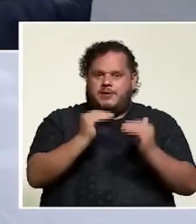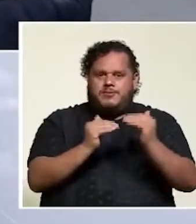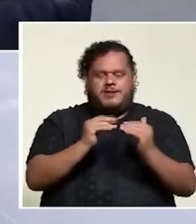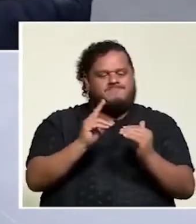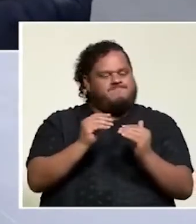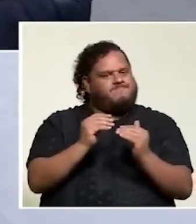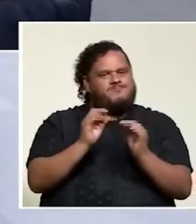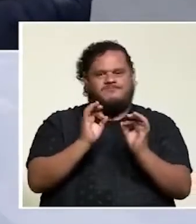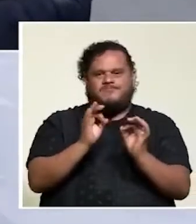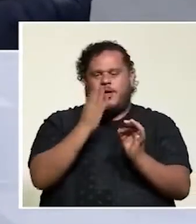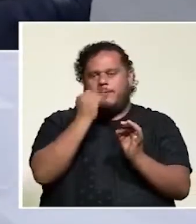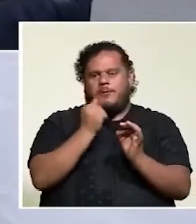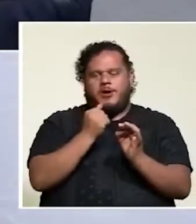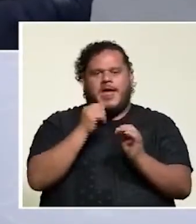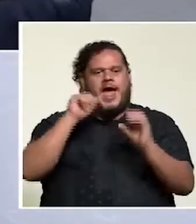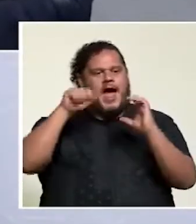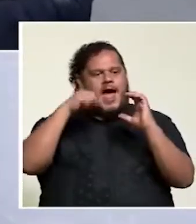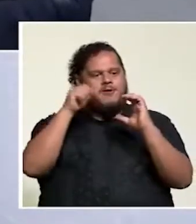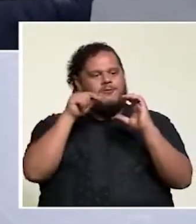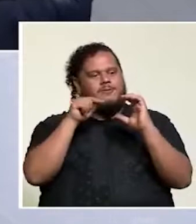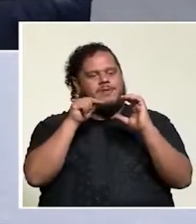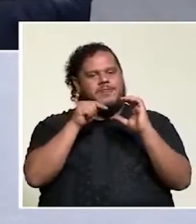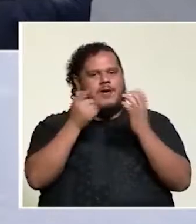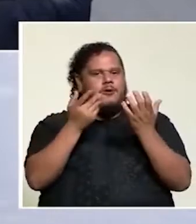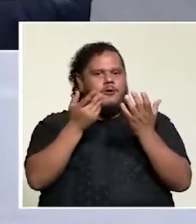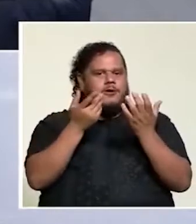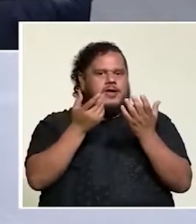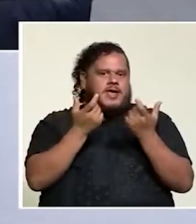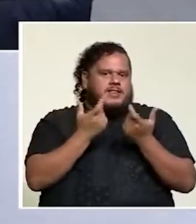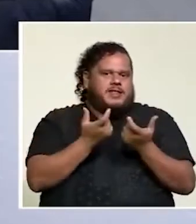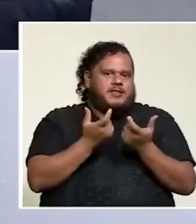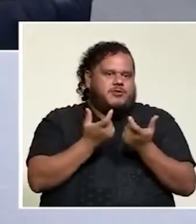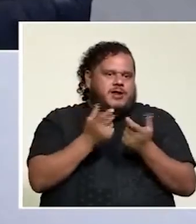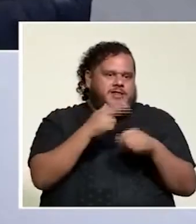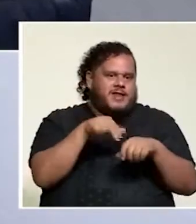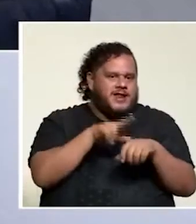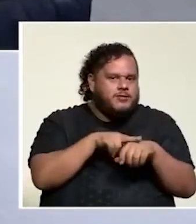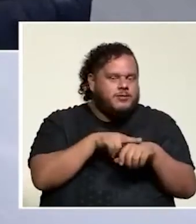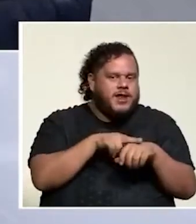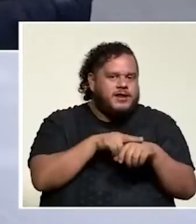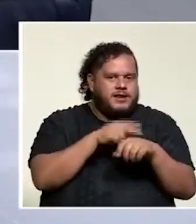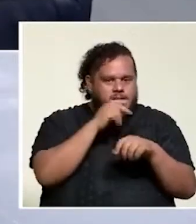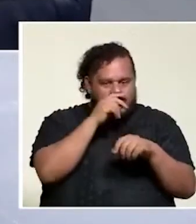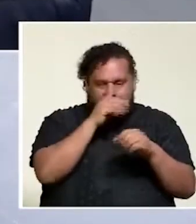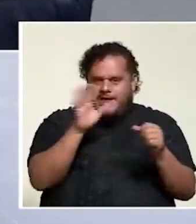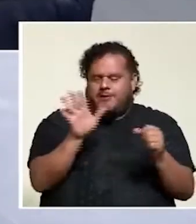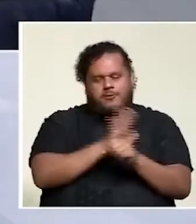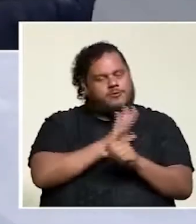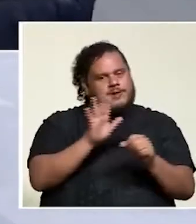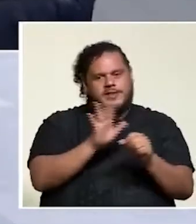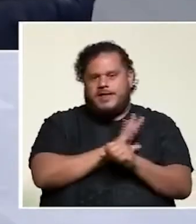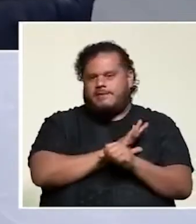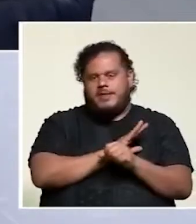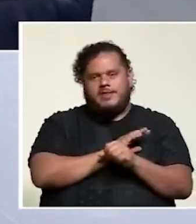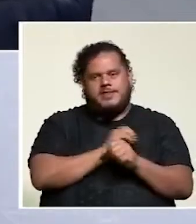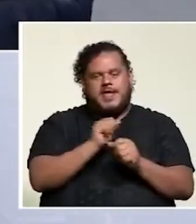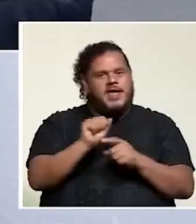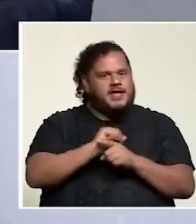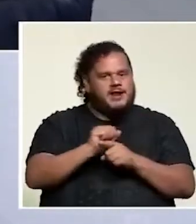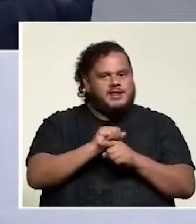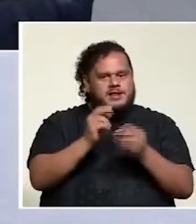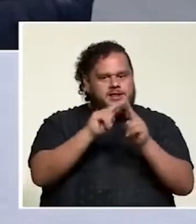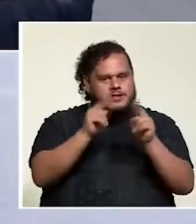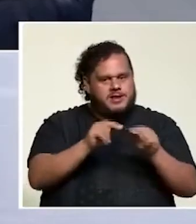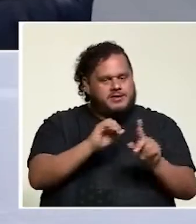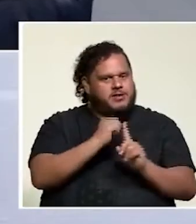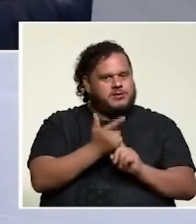lid, porque hay un video que de suerte orgánica, de suerte natural, completamente, digamos, en el ejercicio de las redes